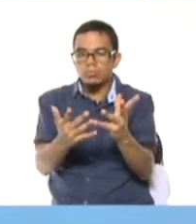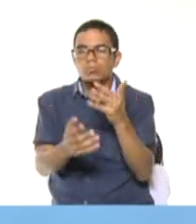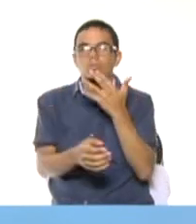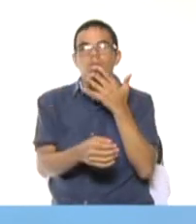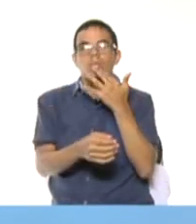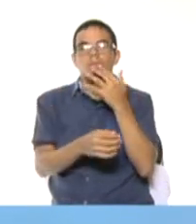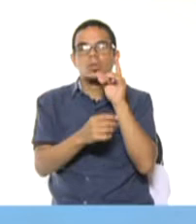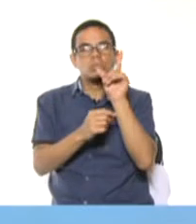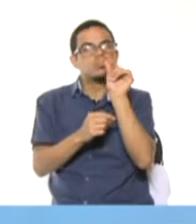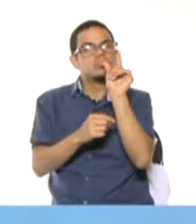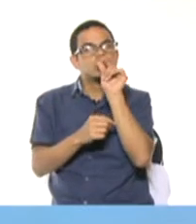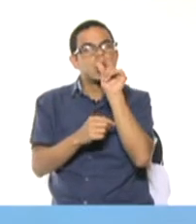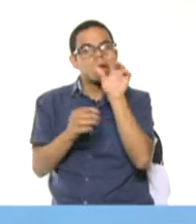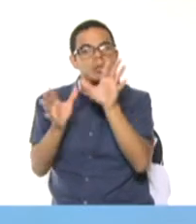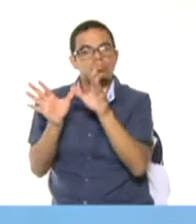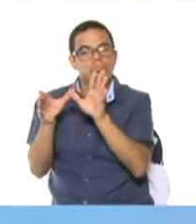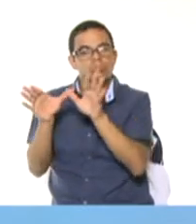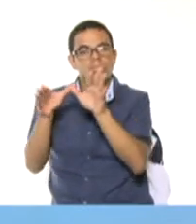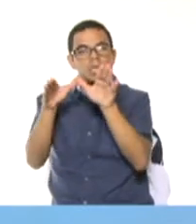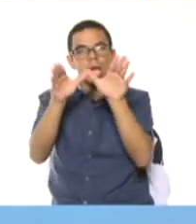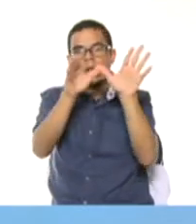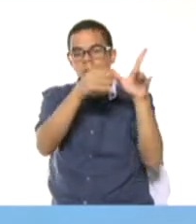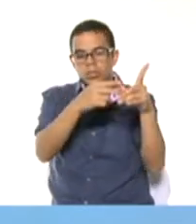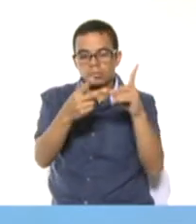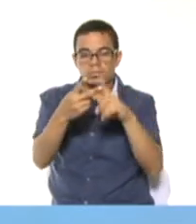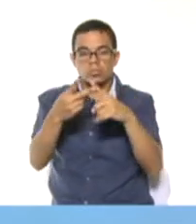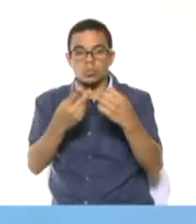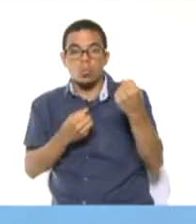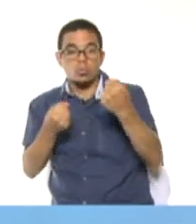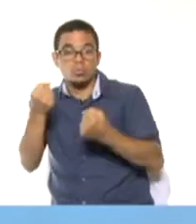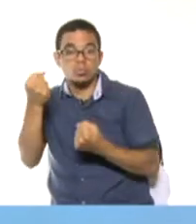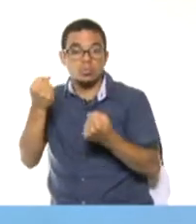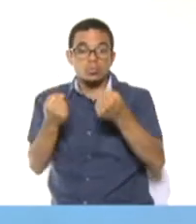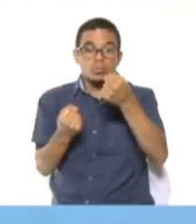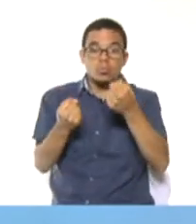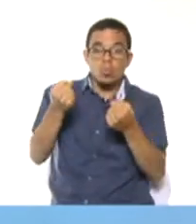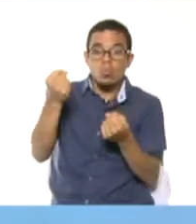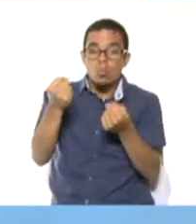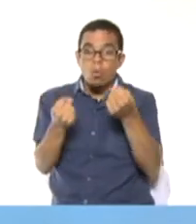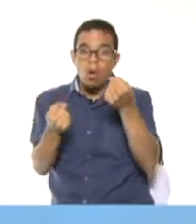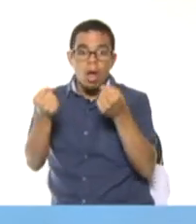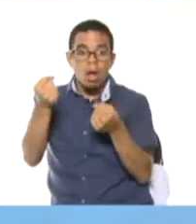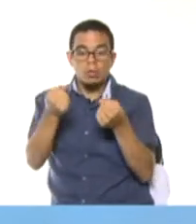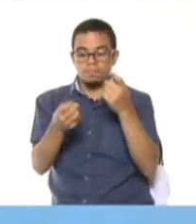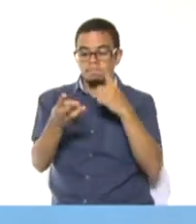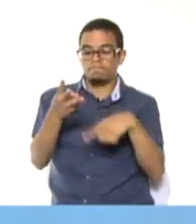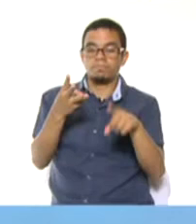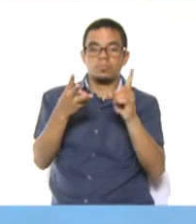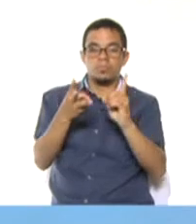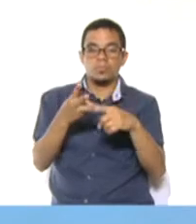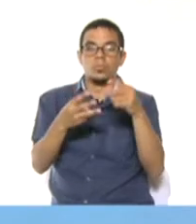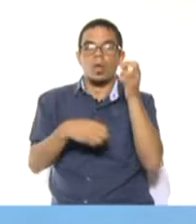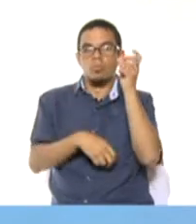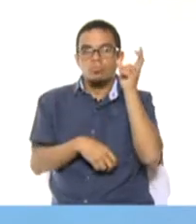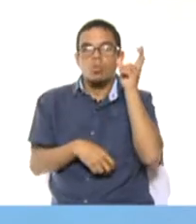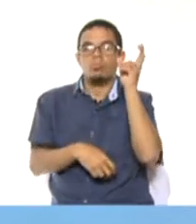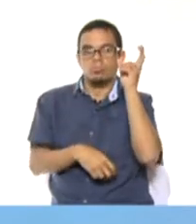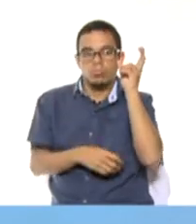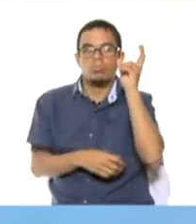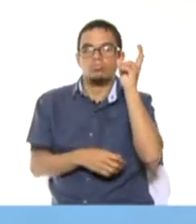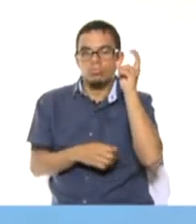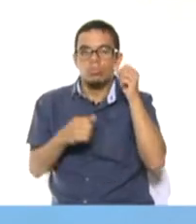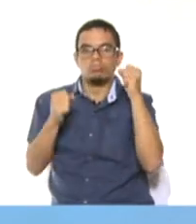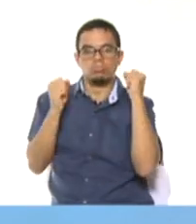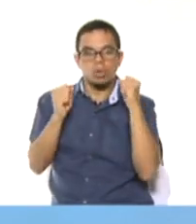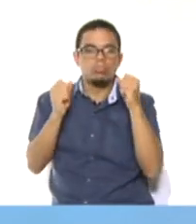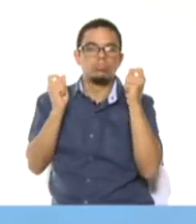aves, puede ser un camión, puede ser una música,